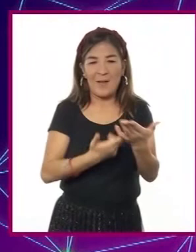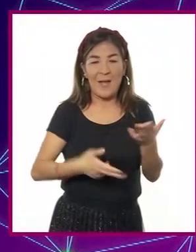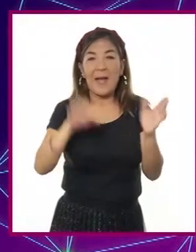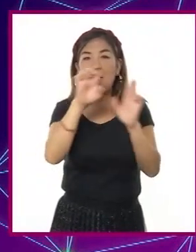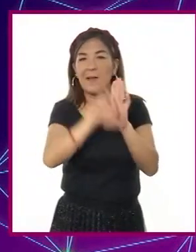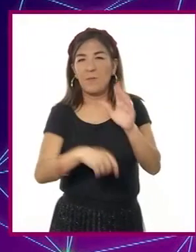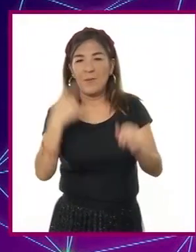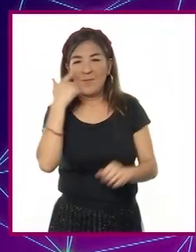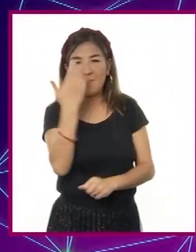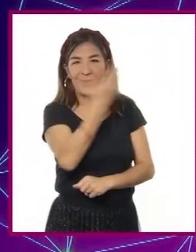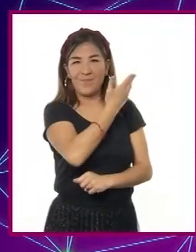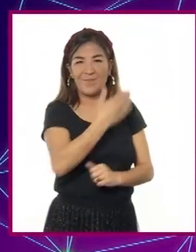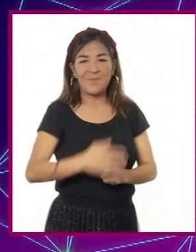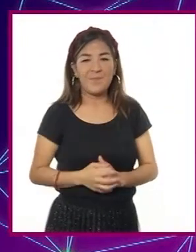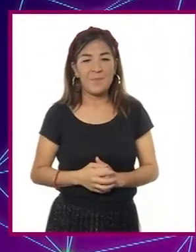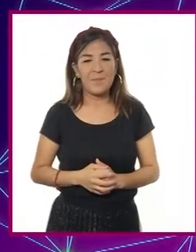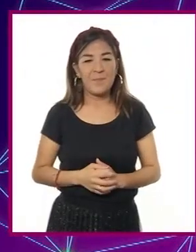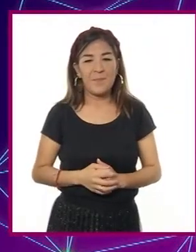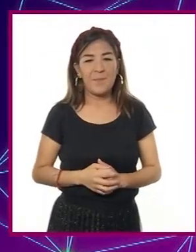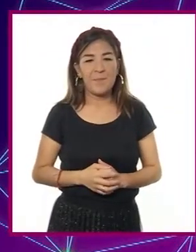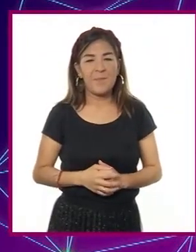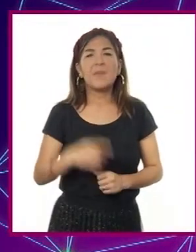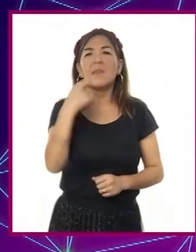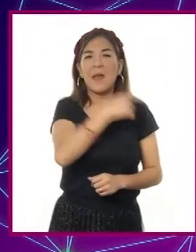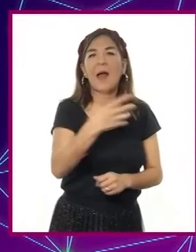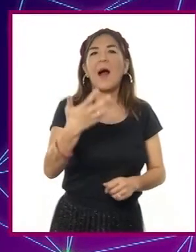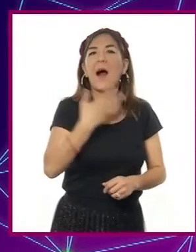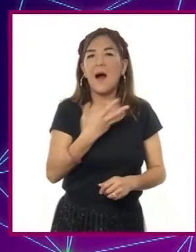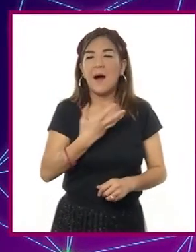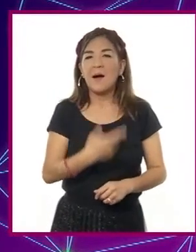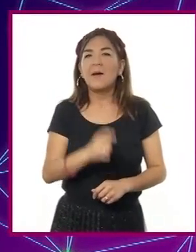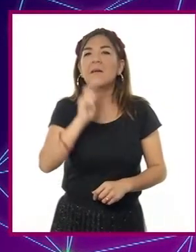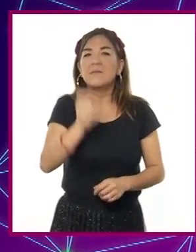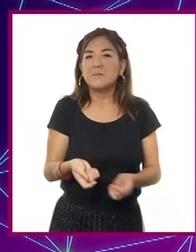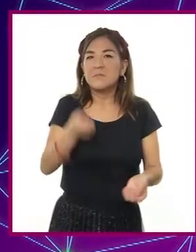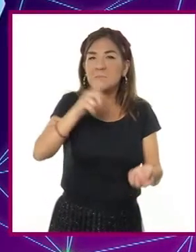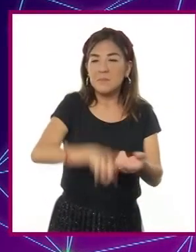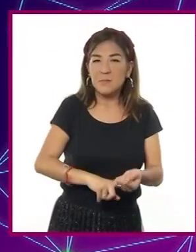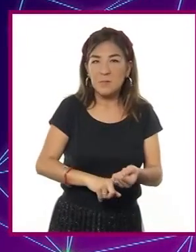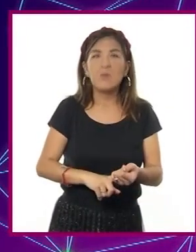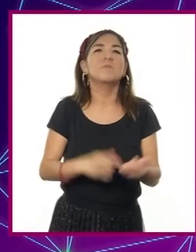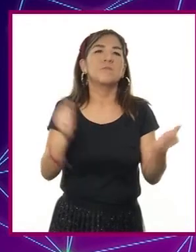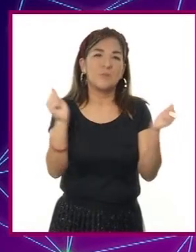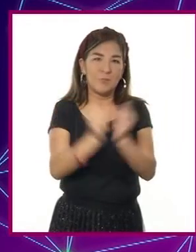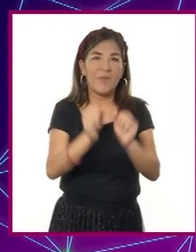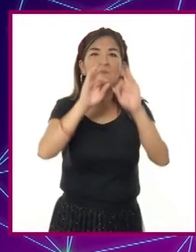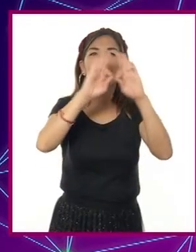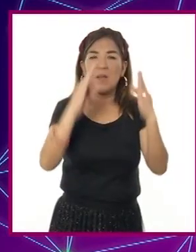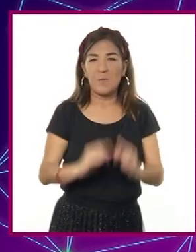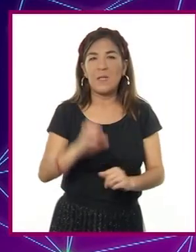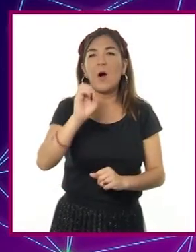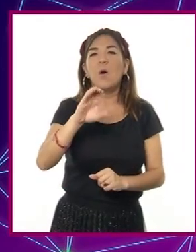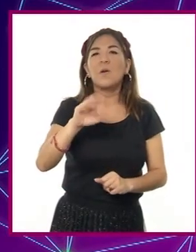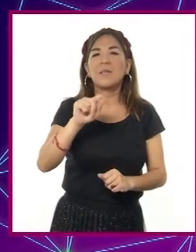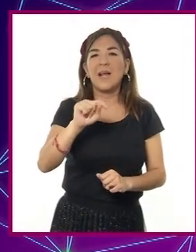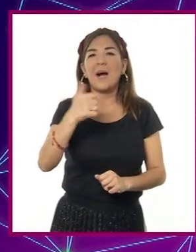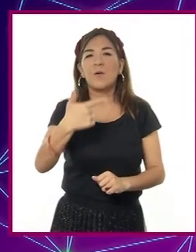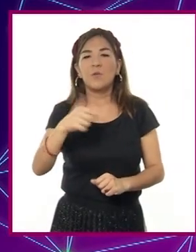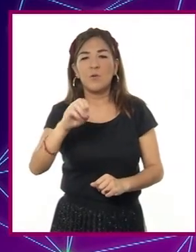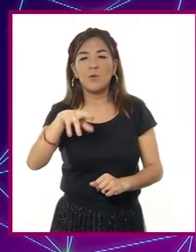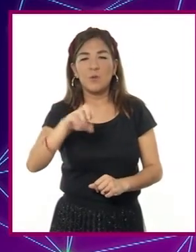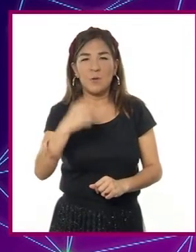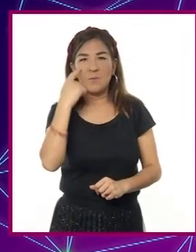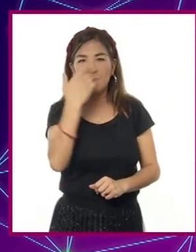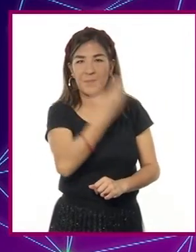de las figuras que se muestran están construidas en su totalidad por octágonos regulares. En